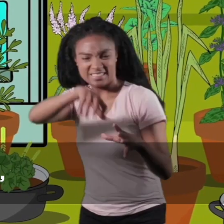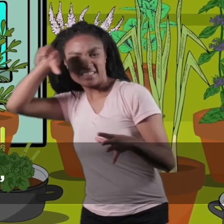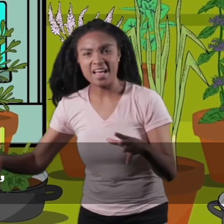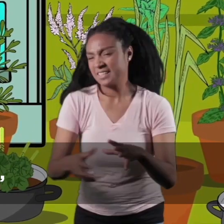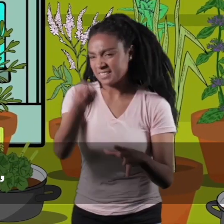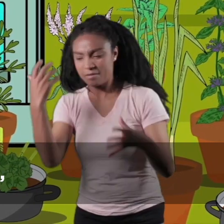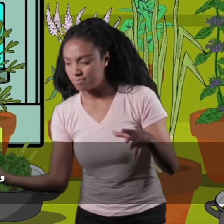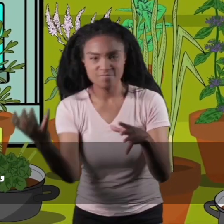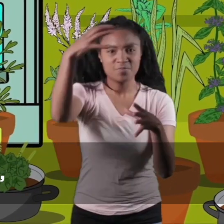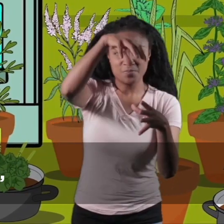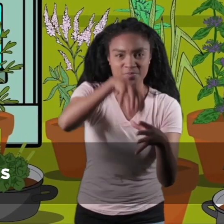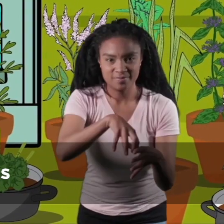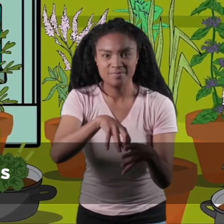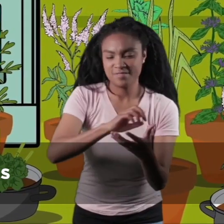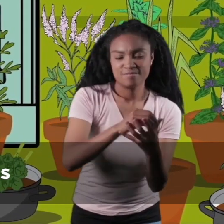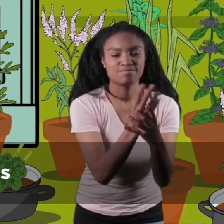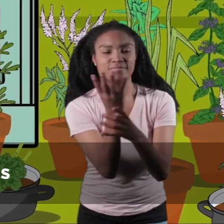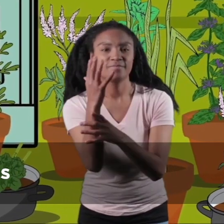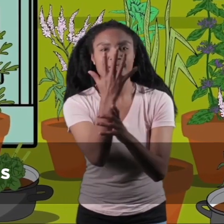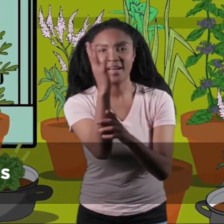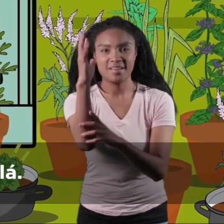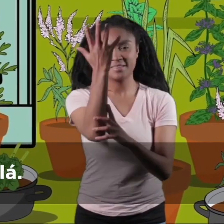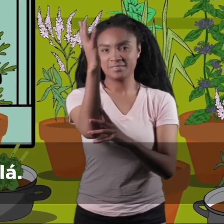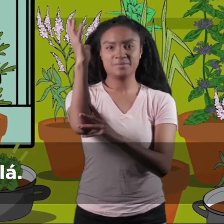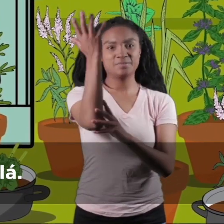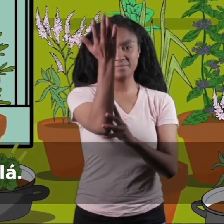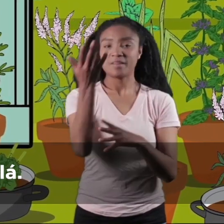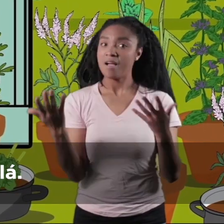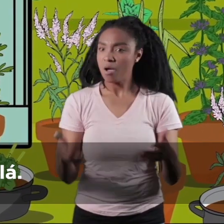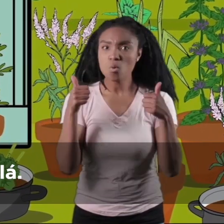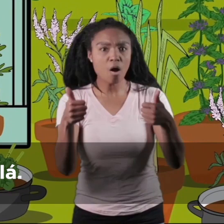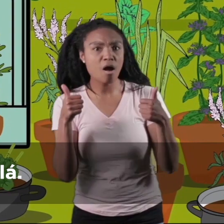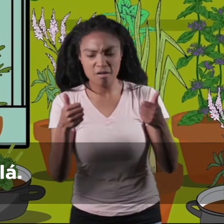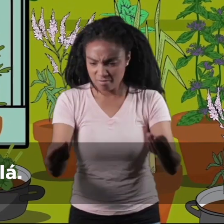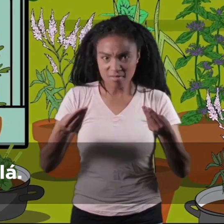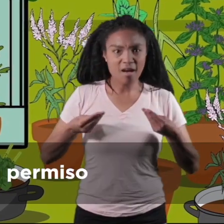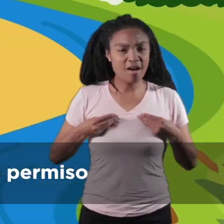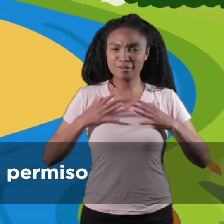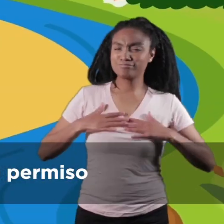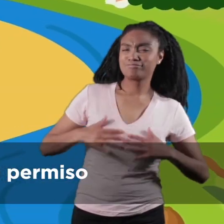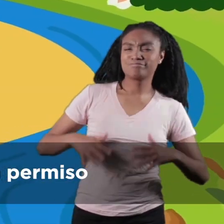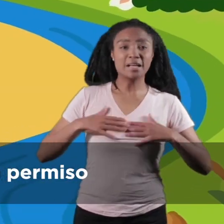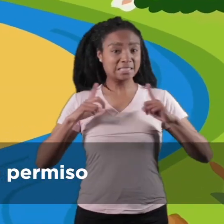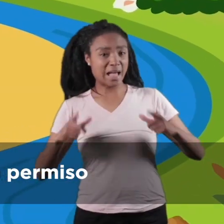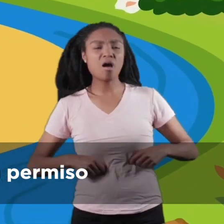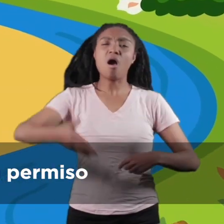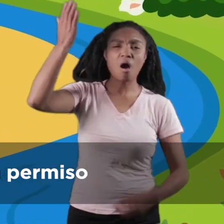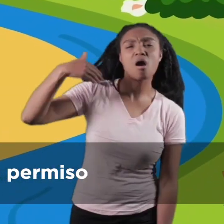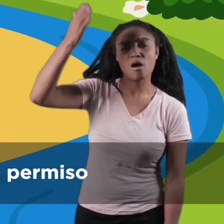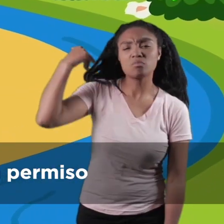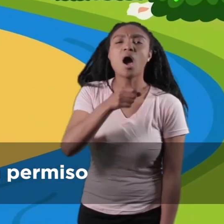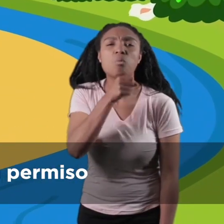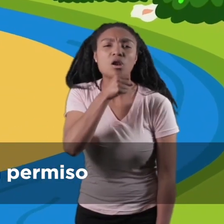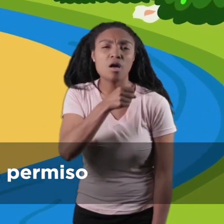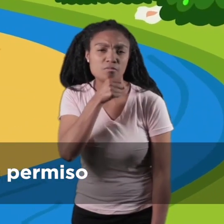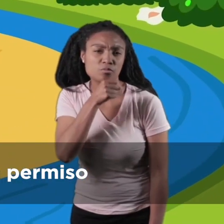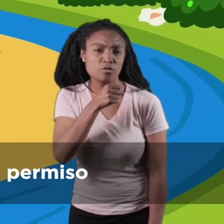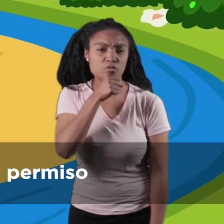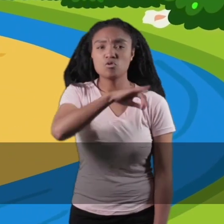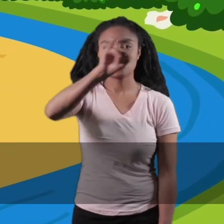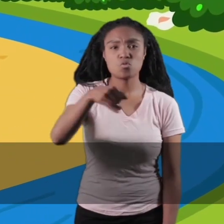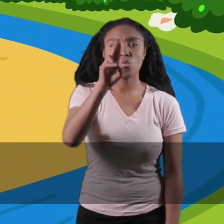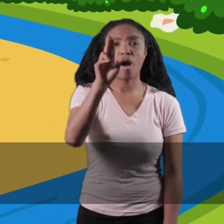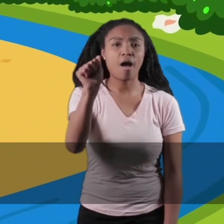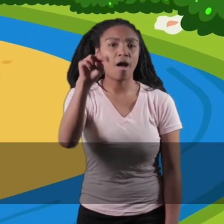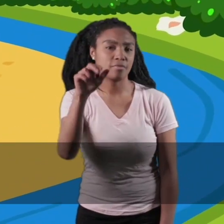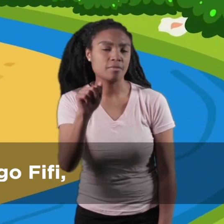el abuelo de Serafina, que hace muchos años había partido al más allá. Serafina salió una mañana sin